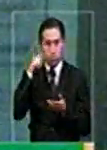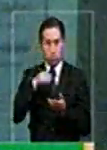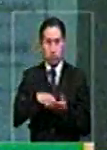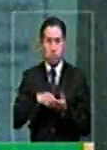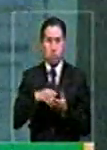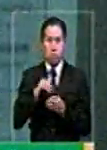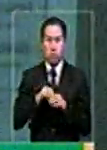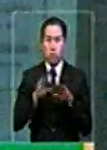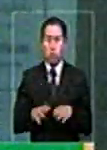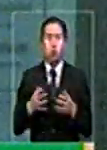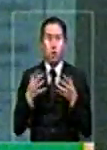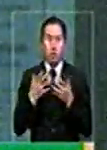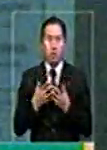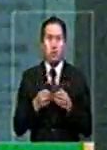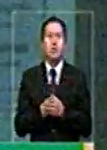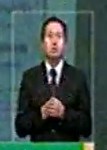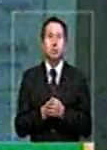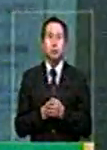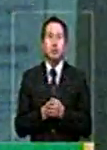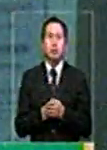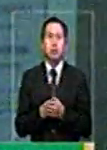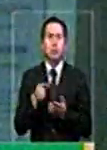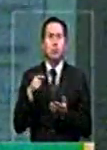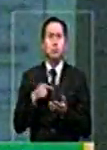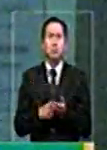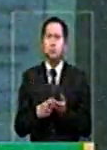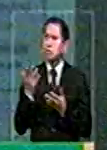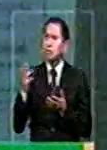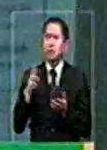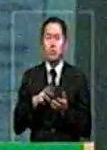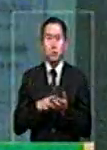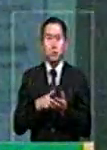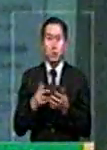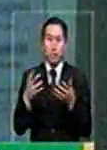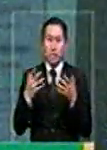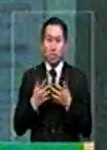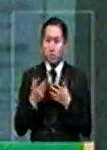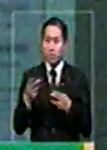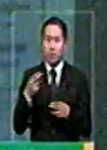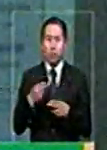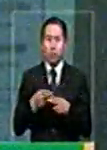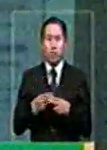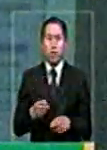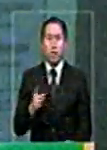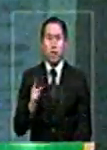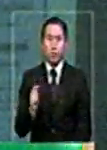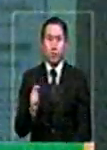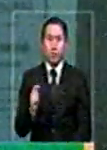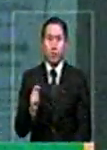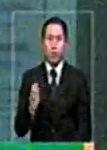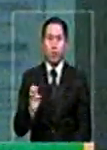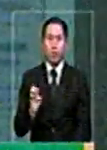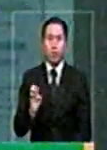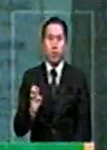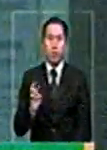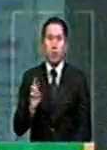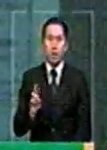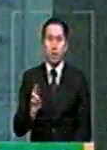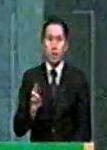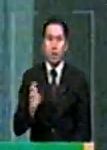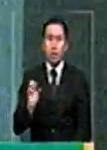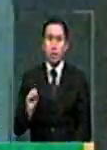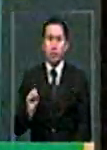por la empresa. Acá estamos hablando de la empresa Terza. De igual